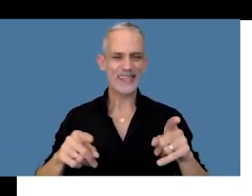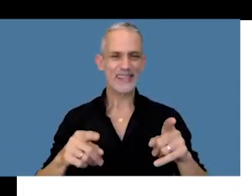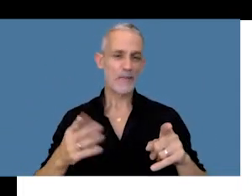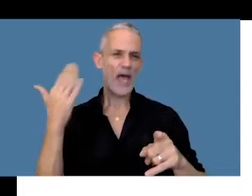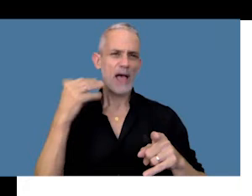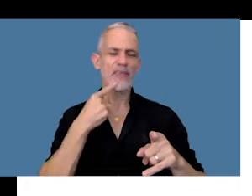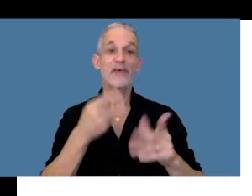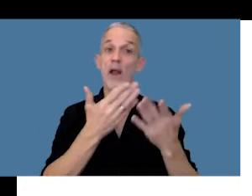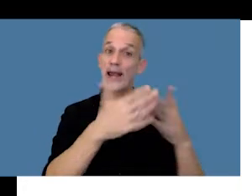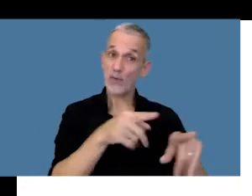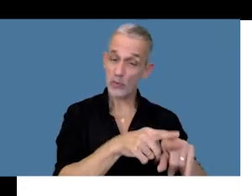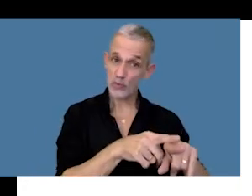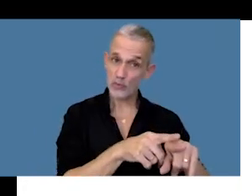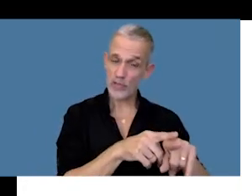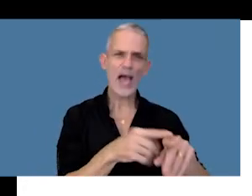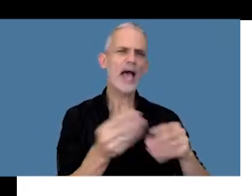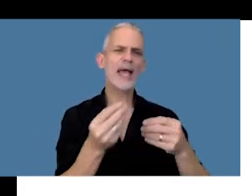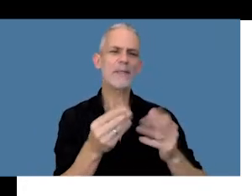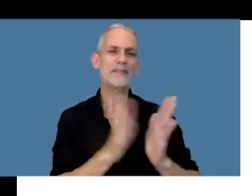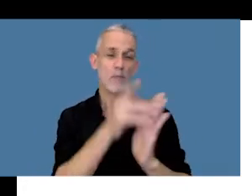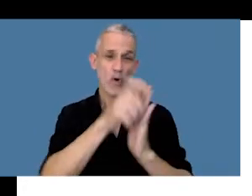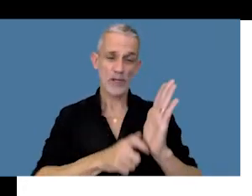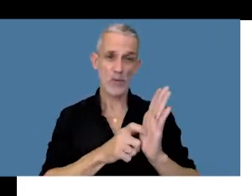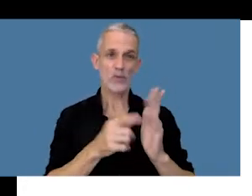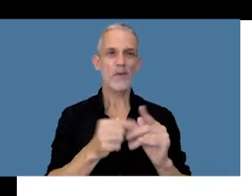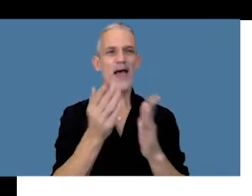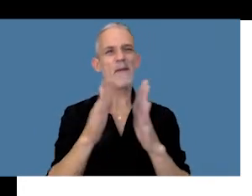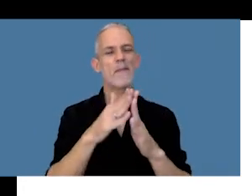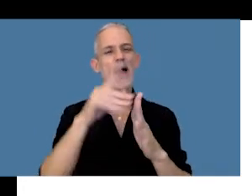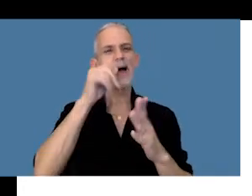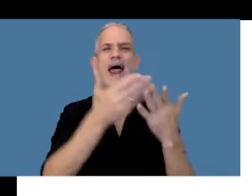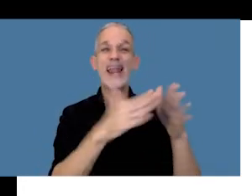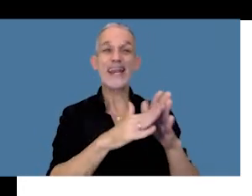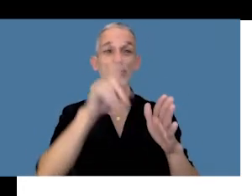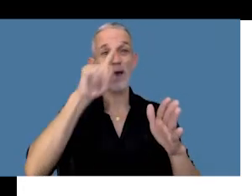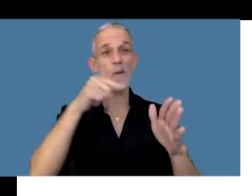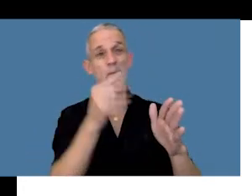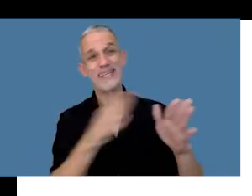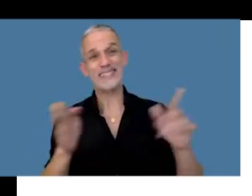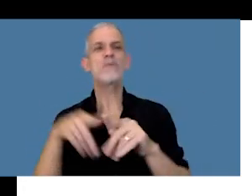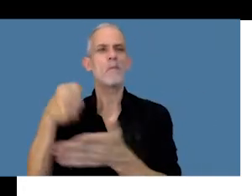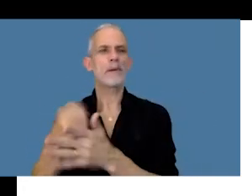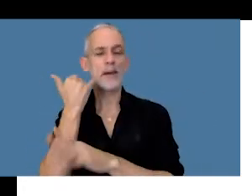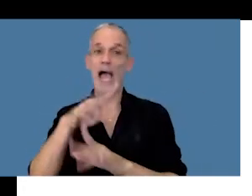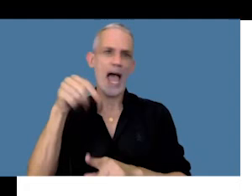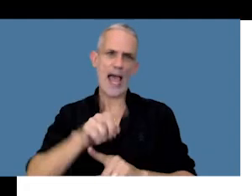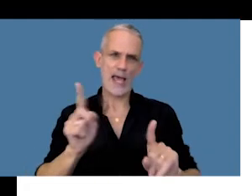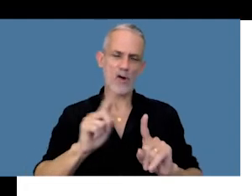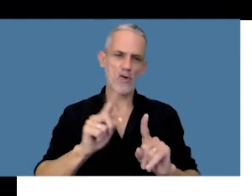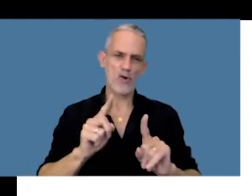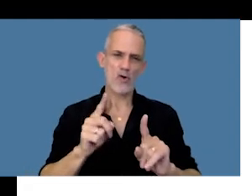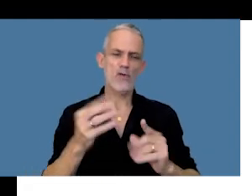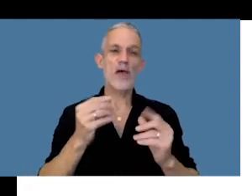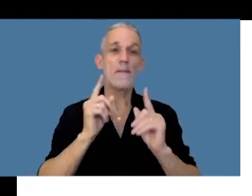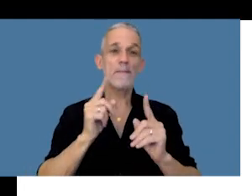la renuncia, ¿qué pasa? Es a partir del mes siguiente los efectos del régimen general. Aquí no, aquí es a partir de